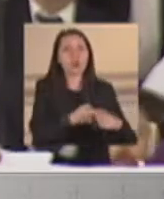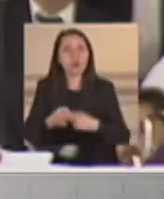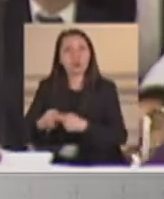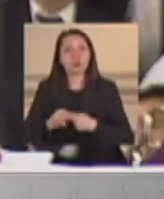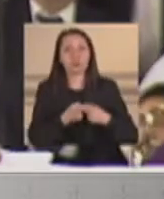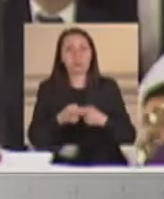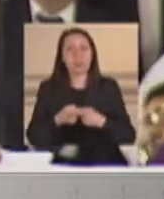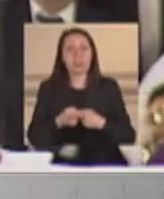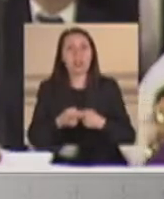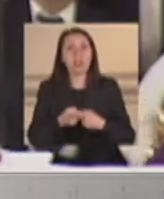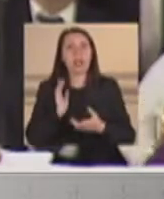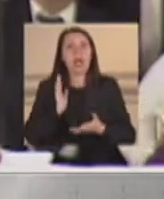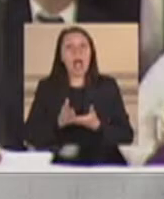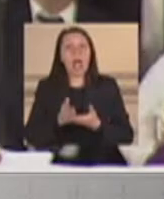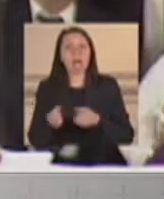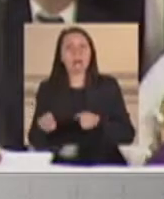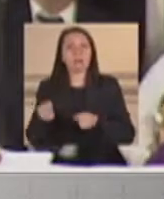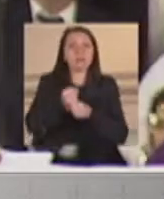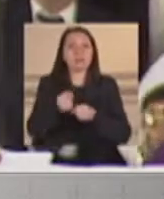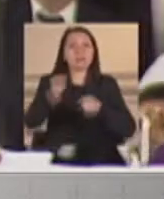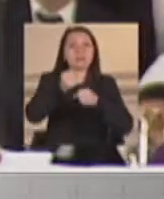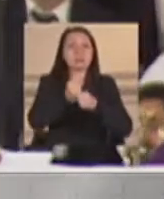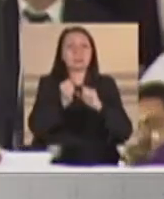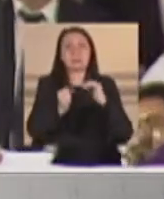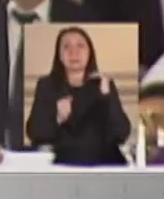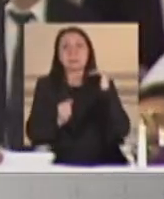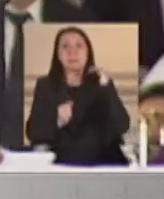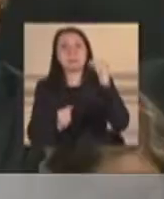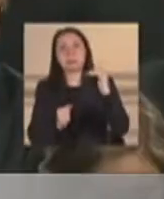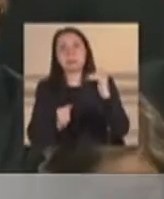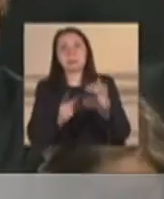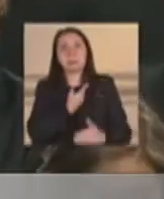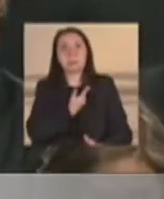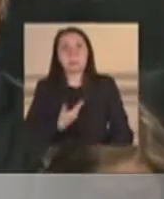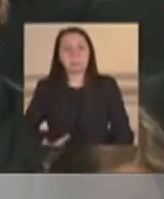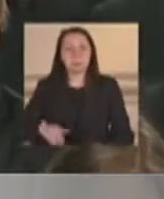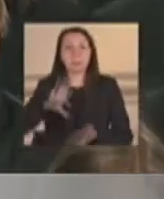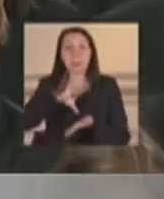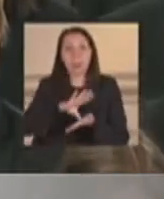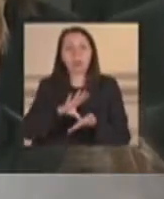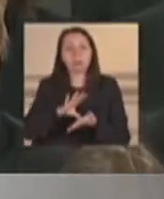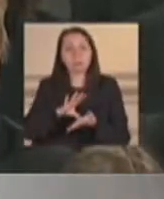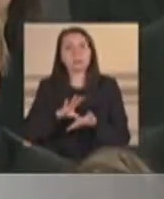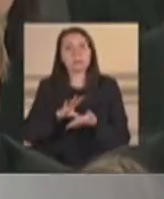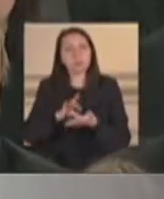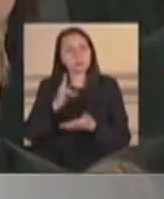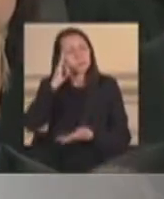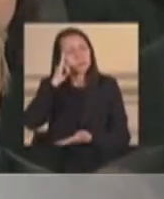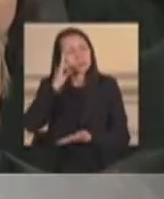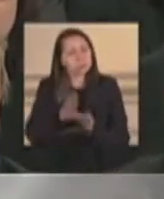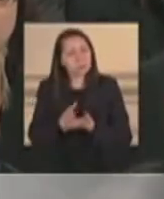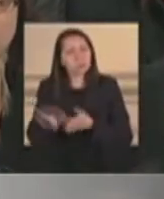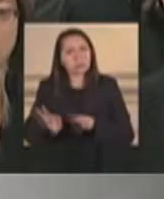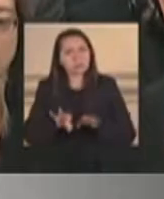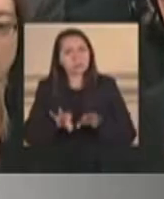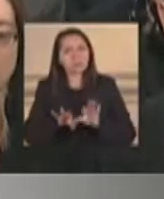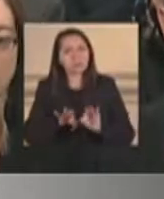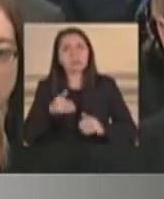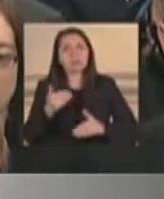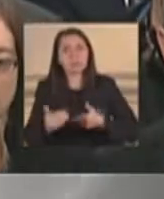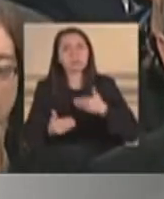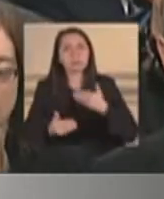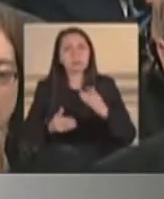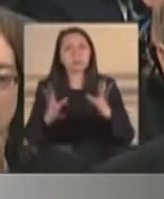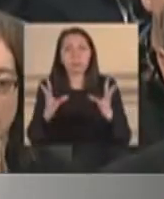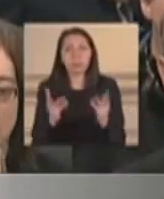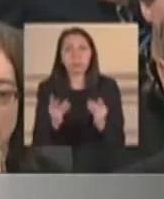sociales, hasta ocupar la primera magistratura del país, dando pasos decisivos para superar, con